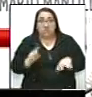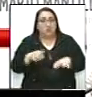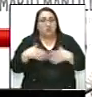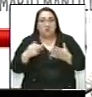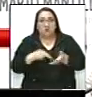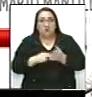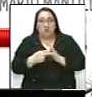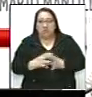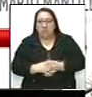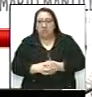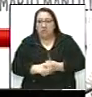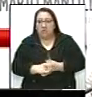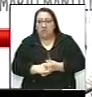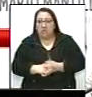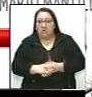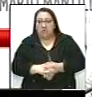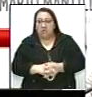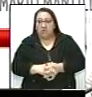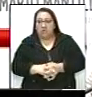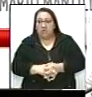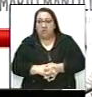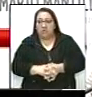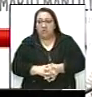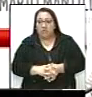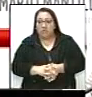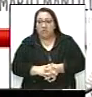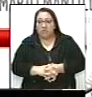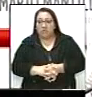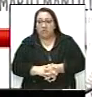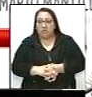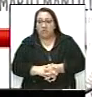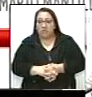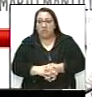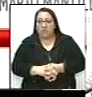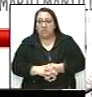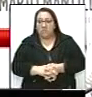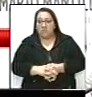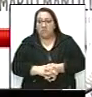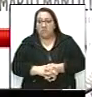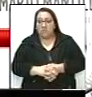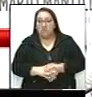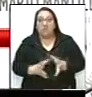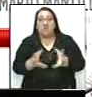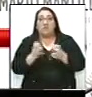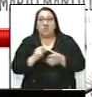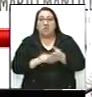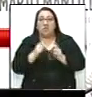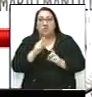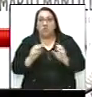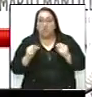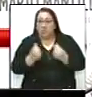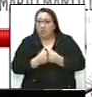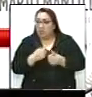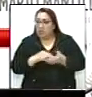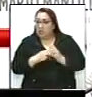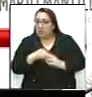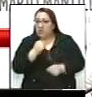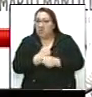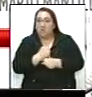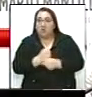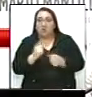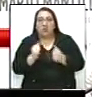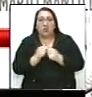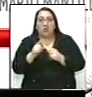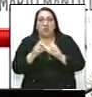podemos nosotros lograr el añoro que han tenido los élites, que siempre han soñado con estas